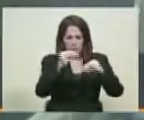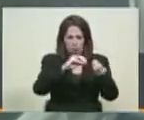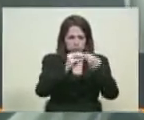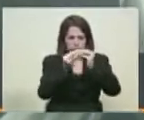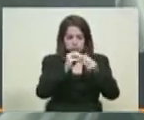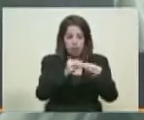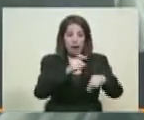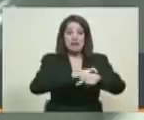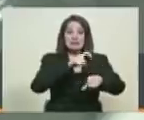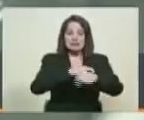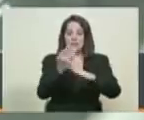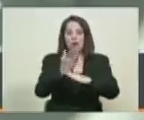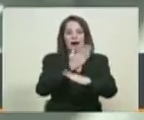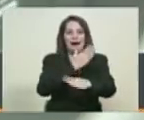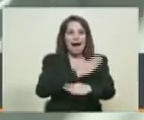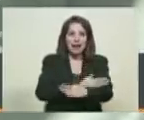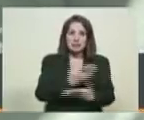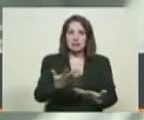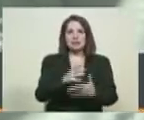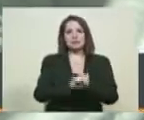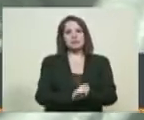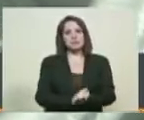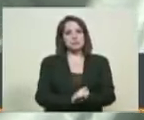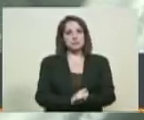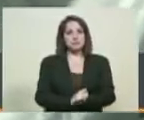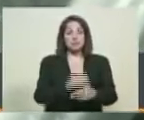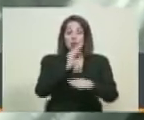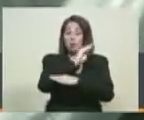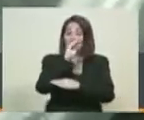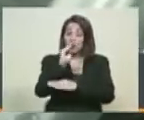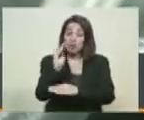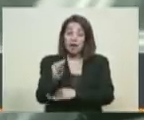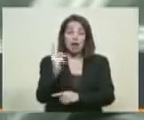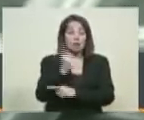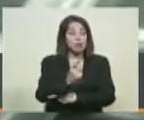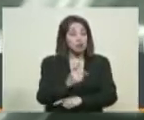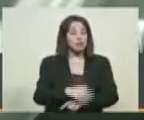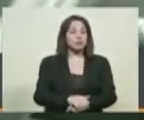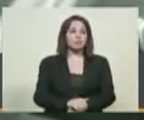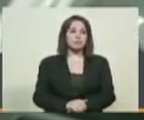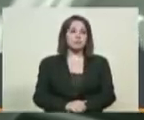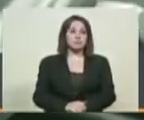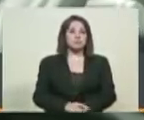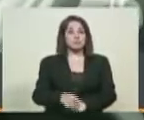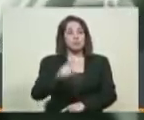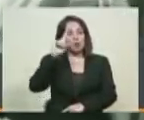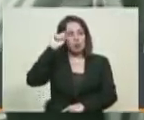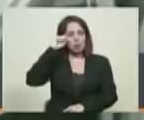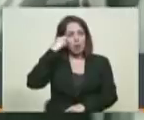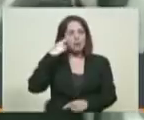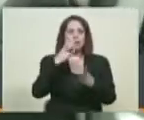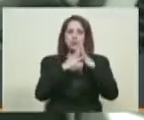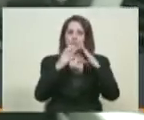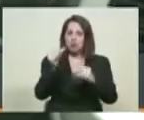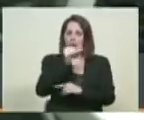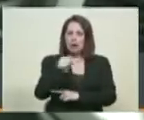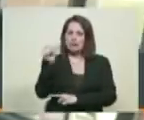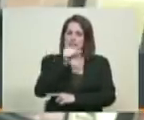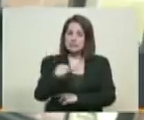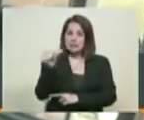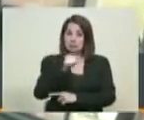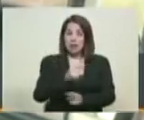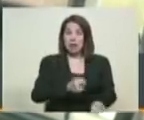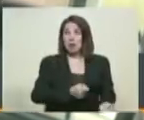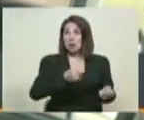a tiempo. Mantenimiento preventivo. Yo recuerdo y cada semana las unidades de Metrobús entran